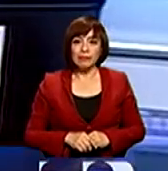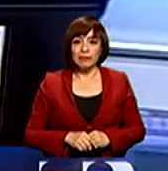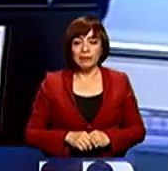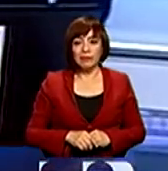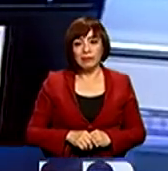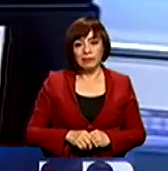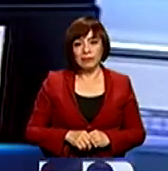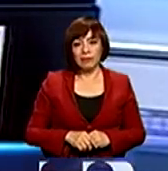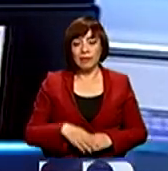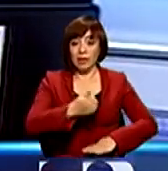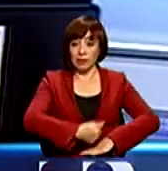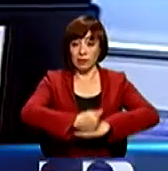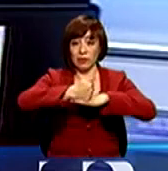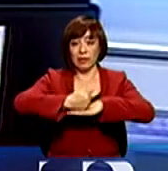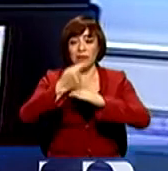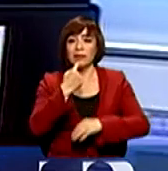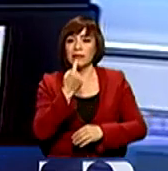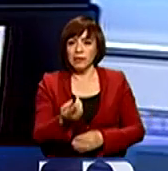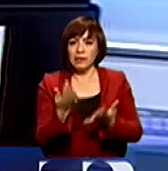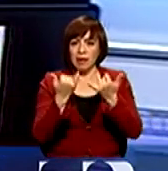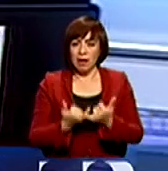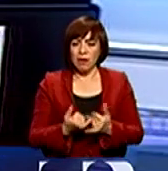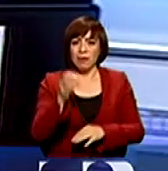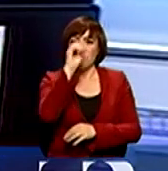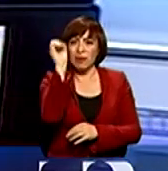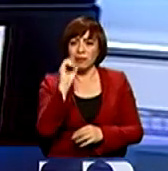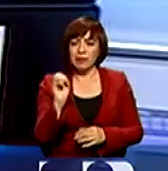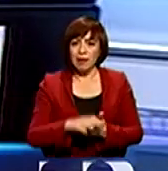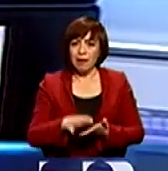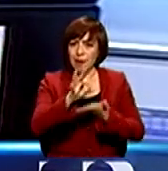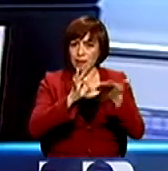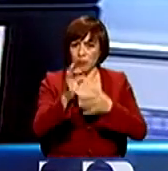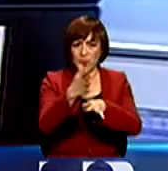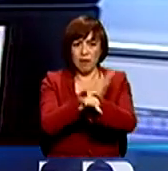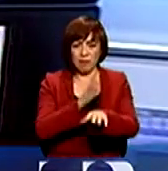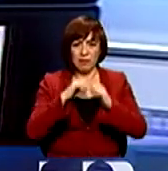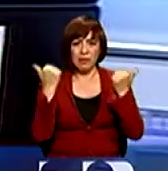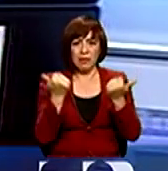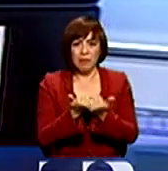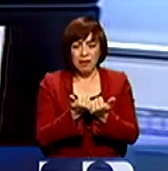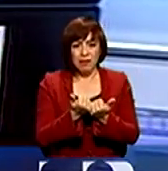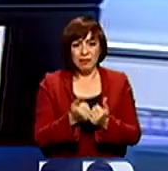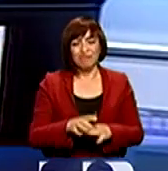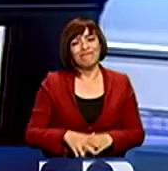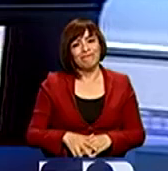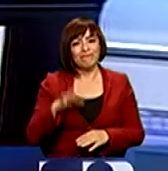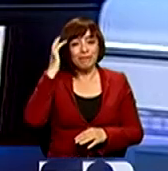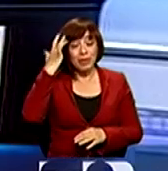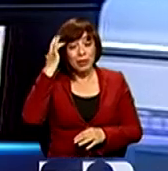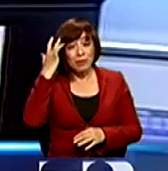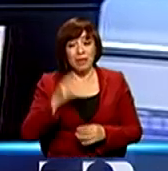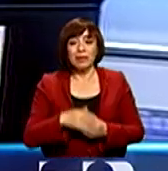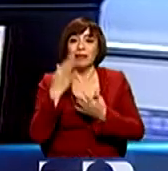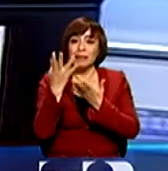Según las autoridades, la remisión de intereses aprobada por la Asamblea ha superado todas las expectativas. Se espera el mayor flujo